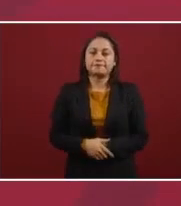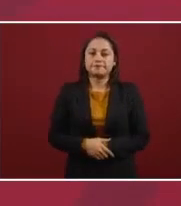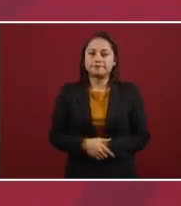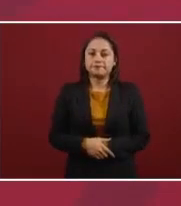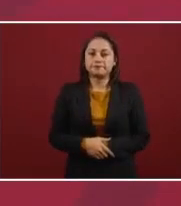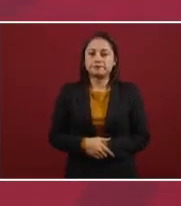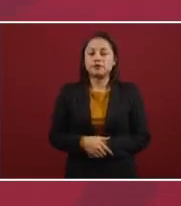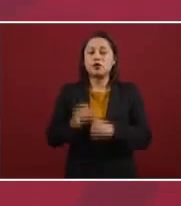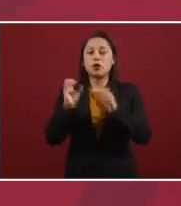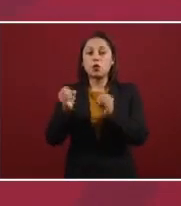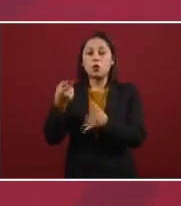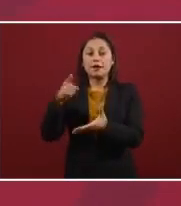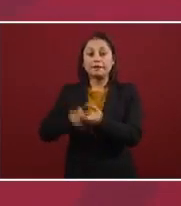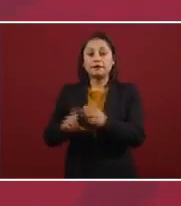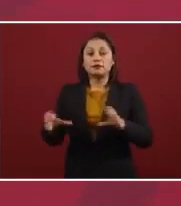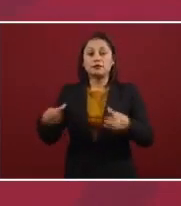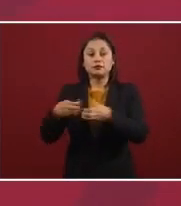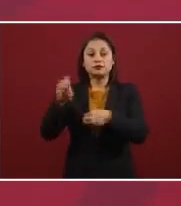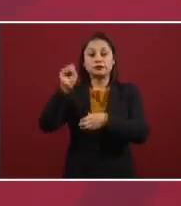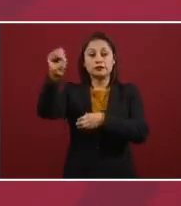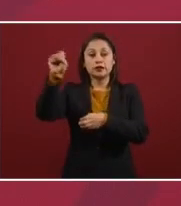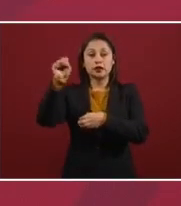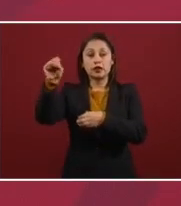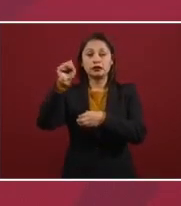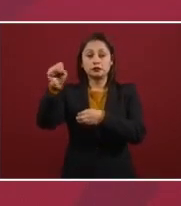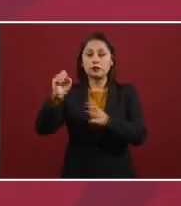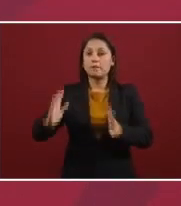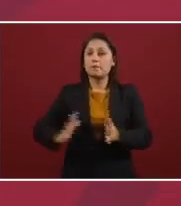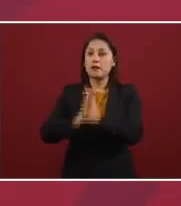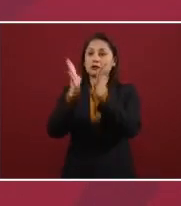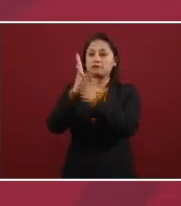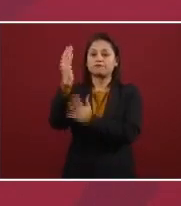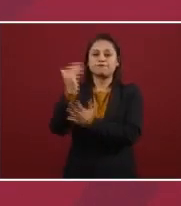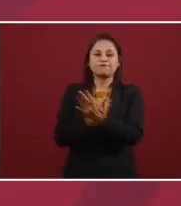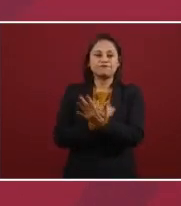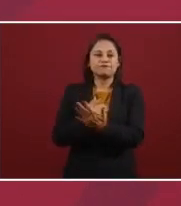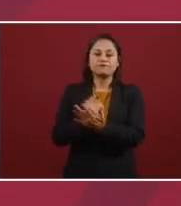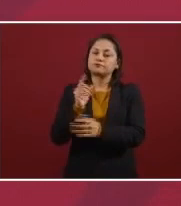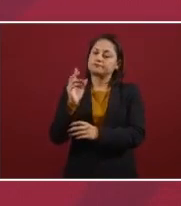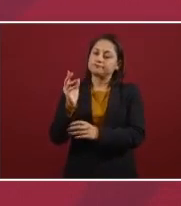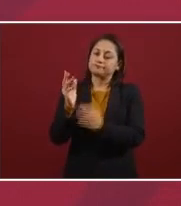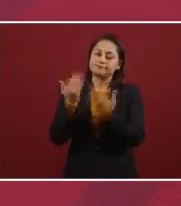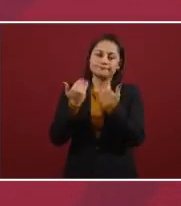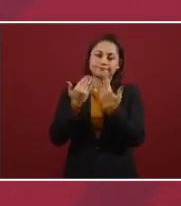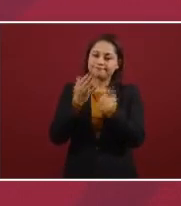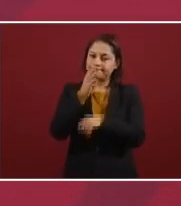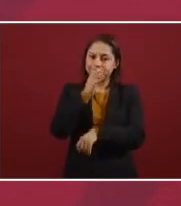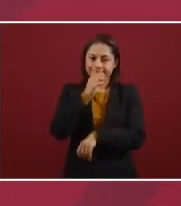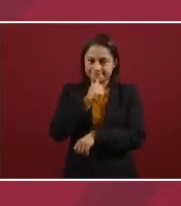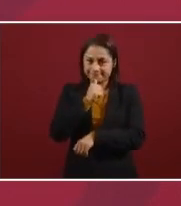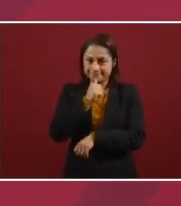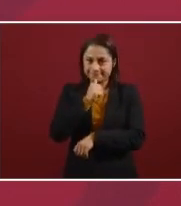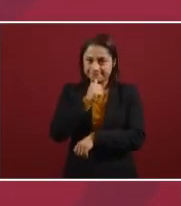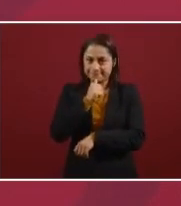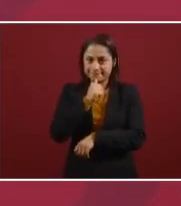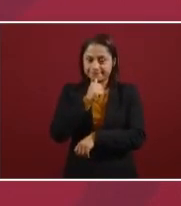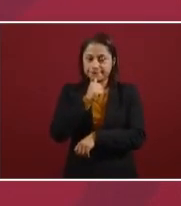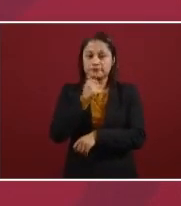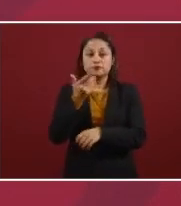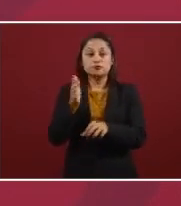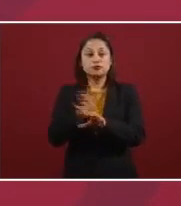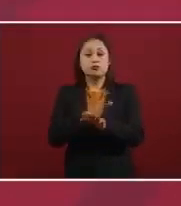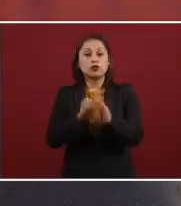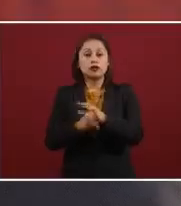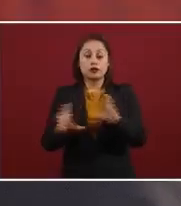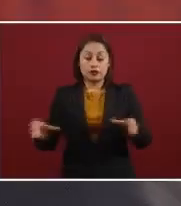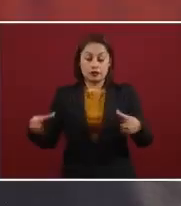falta de democracia al interior de los sindicatos, no pueden haber sindicatos